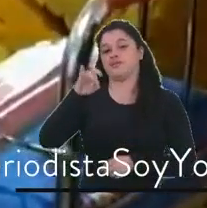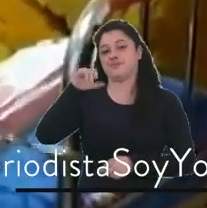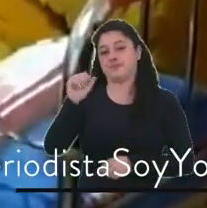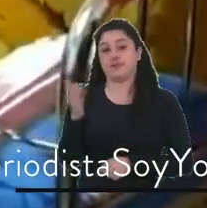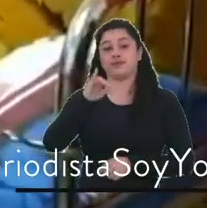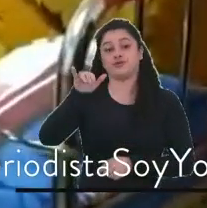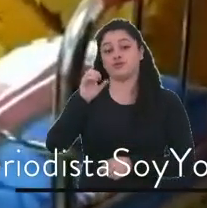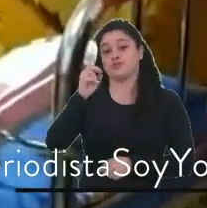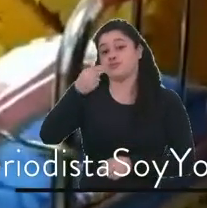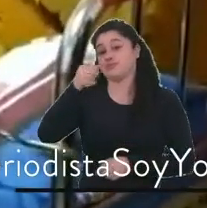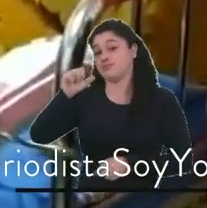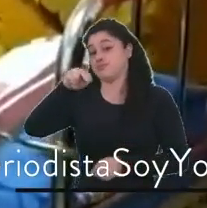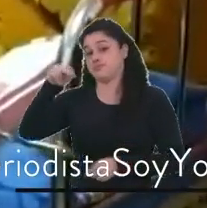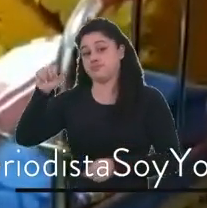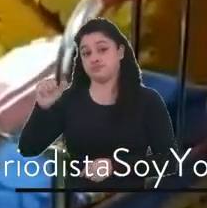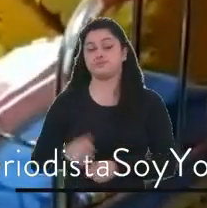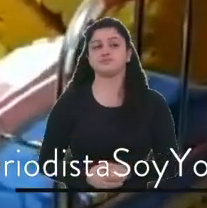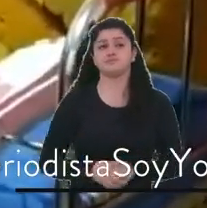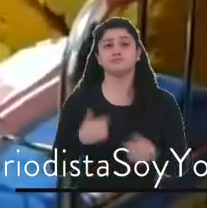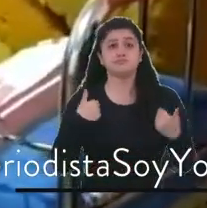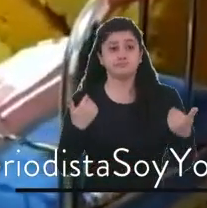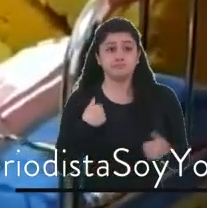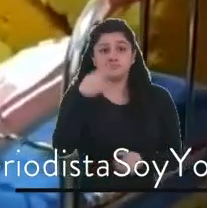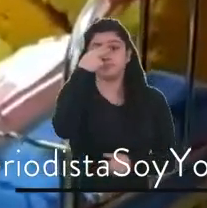Madre del menor Juan Pablo Córdoba,